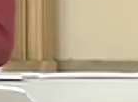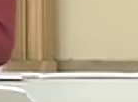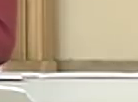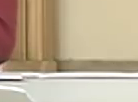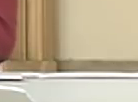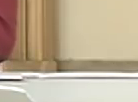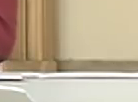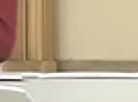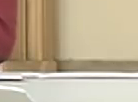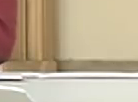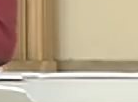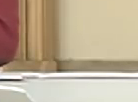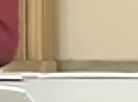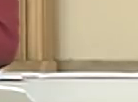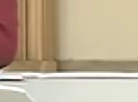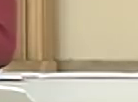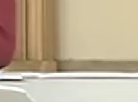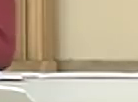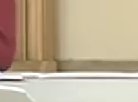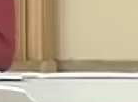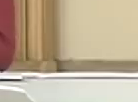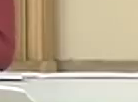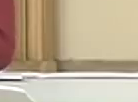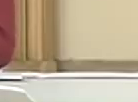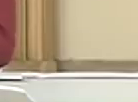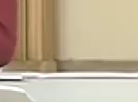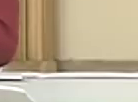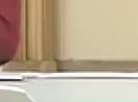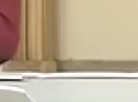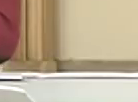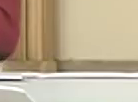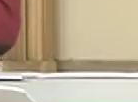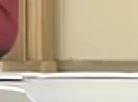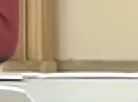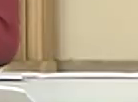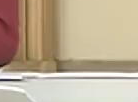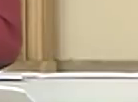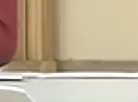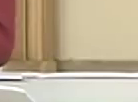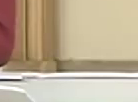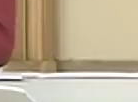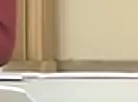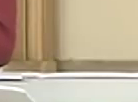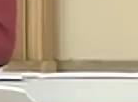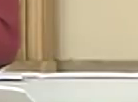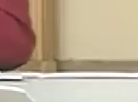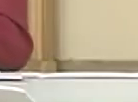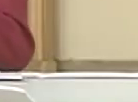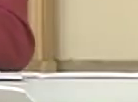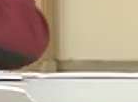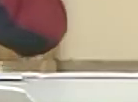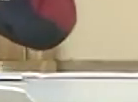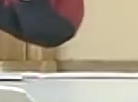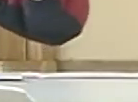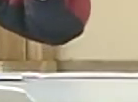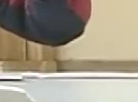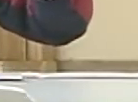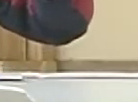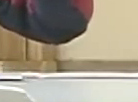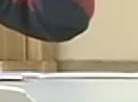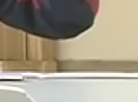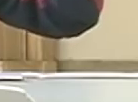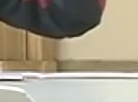consciente, masiva, nacional, necesaria. Mi saludo, pues estamos aquí en